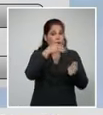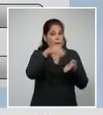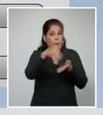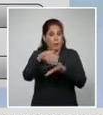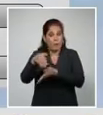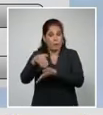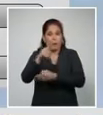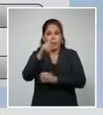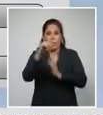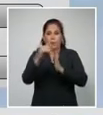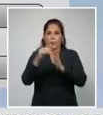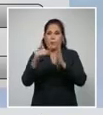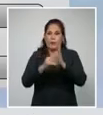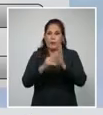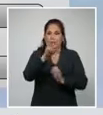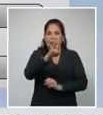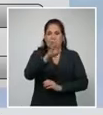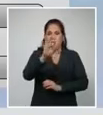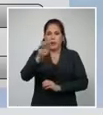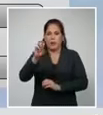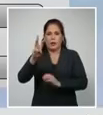de